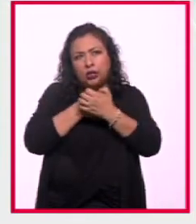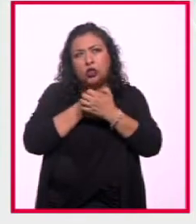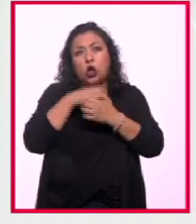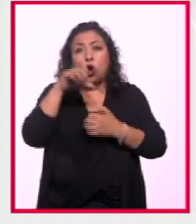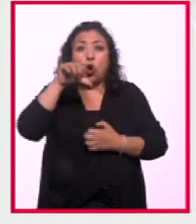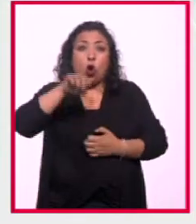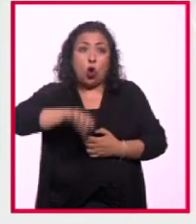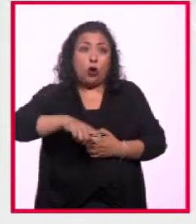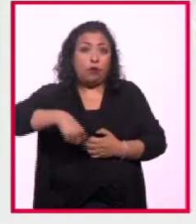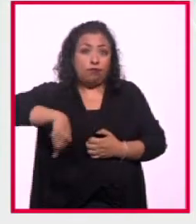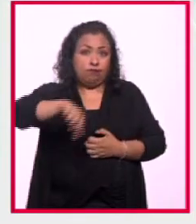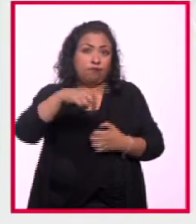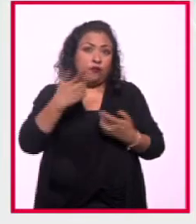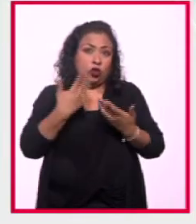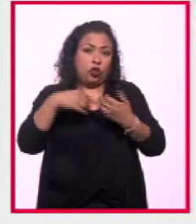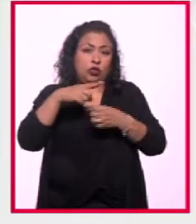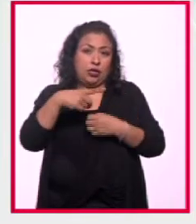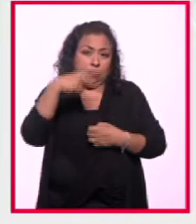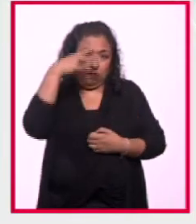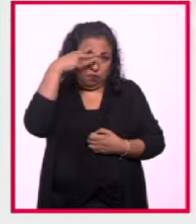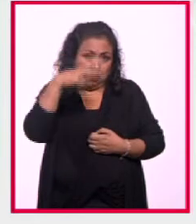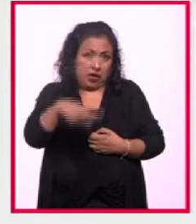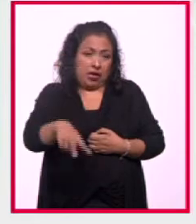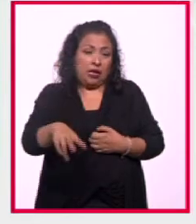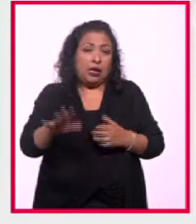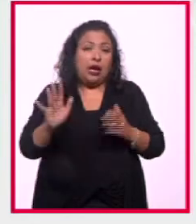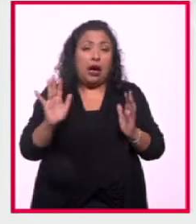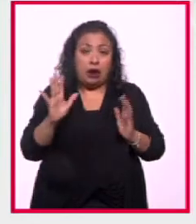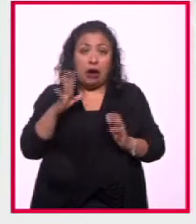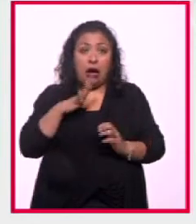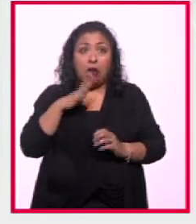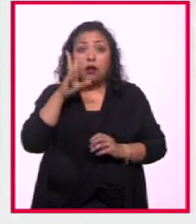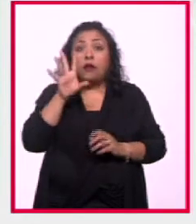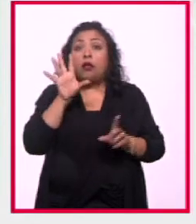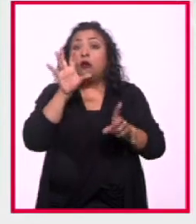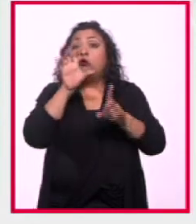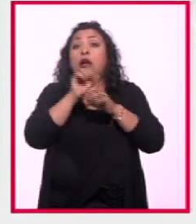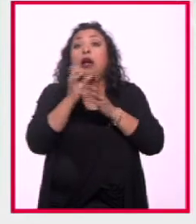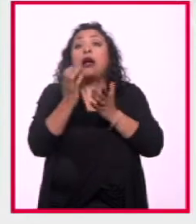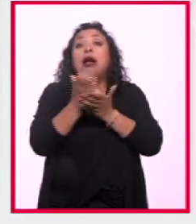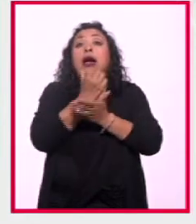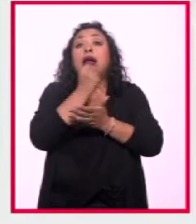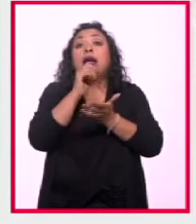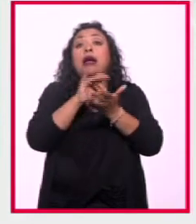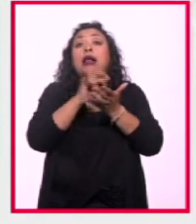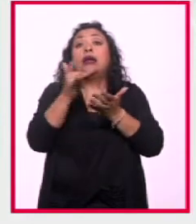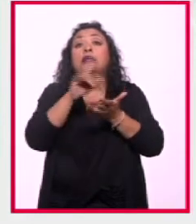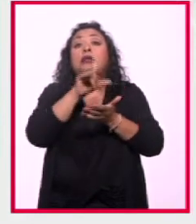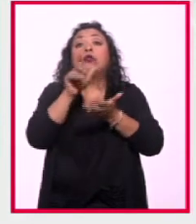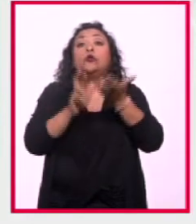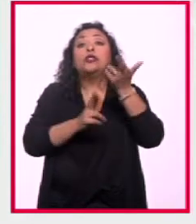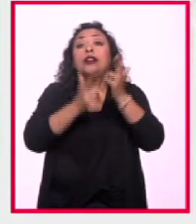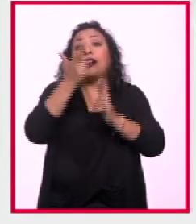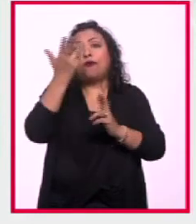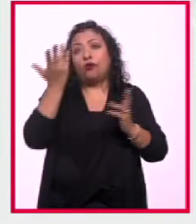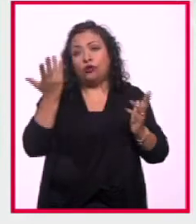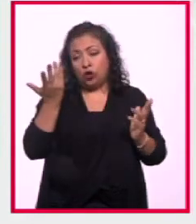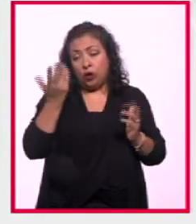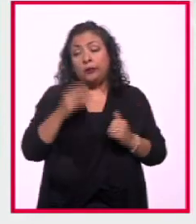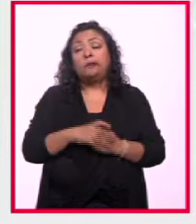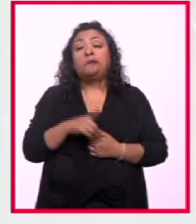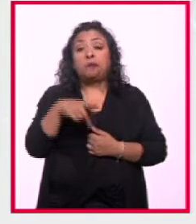disfruta toda la sociedad mexicana actualmente son logros son conquistas que vienen de la revolución